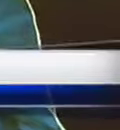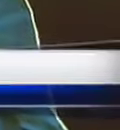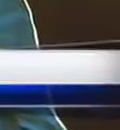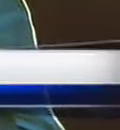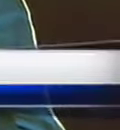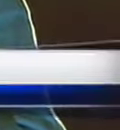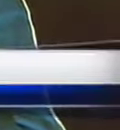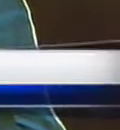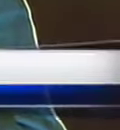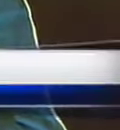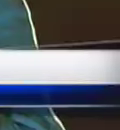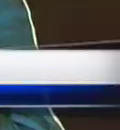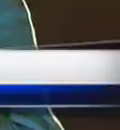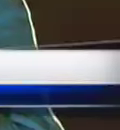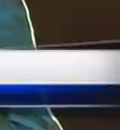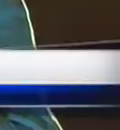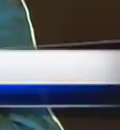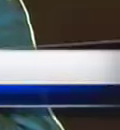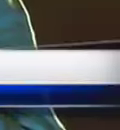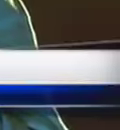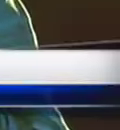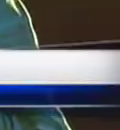achaques.